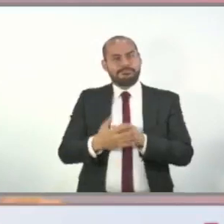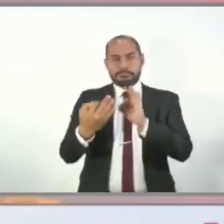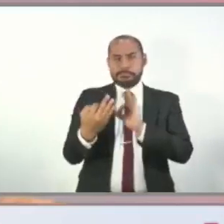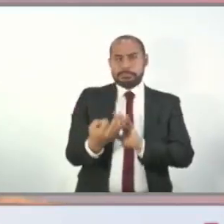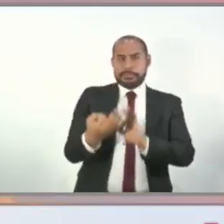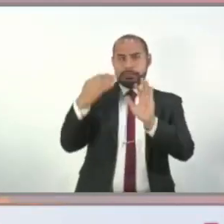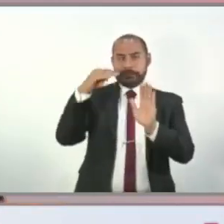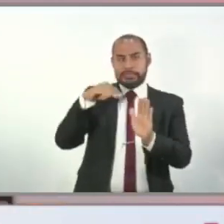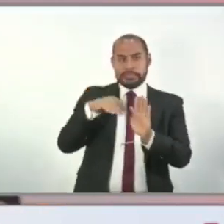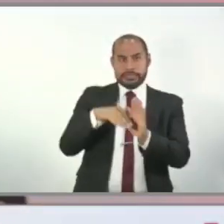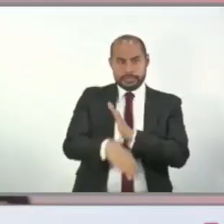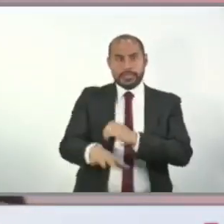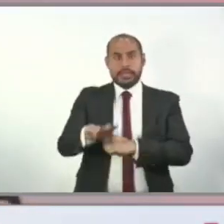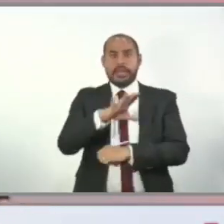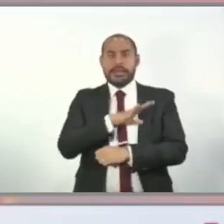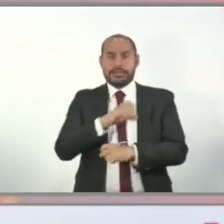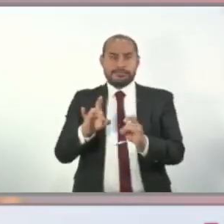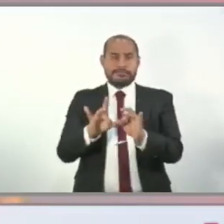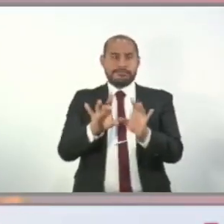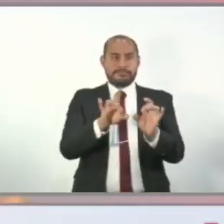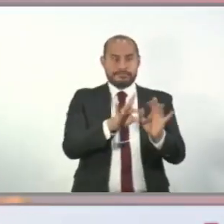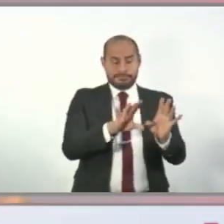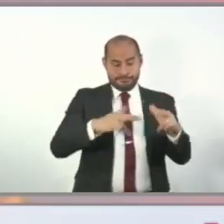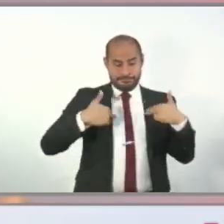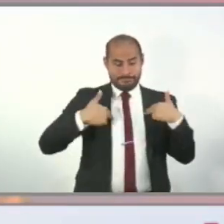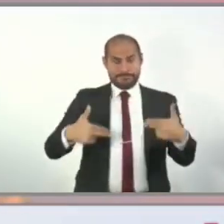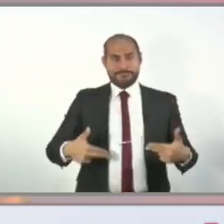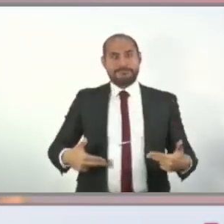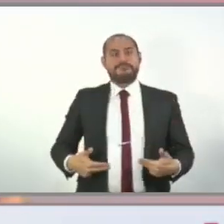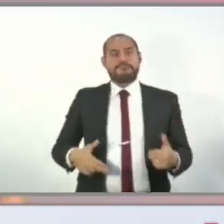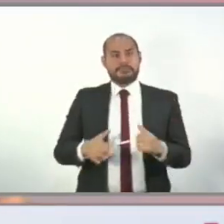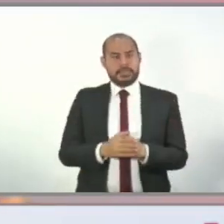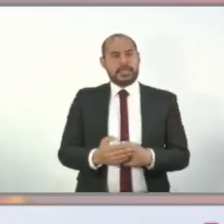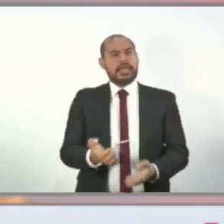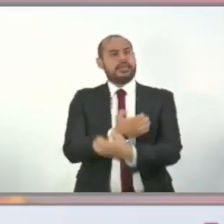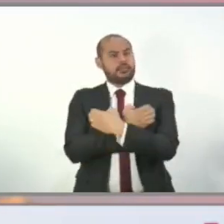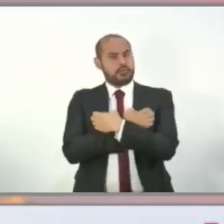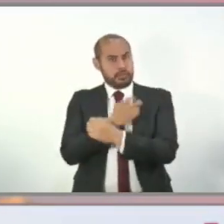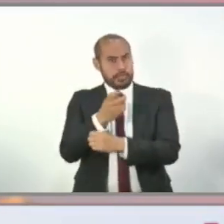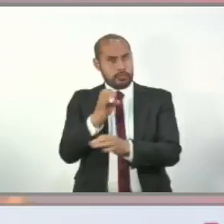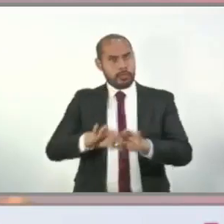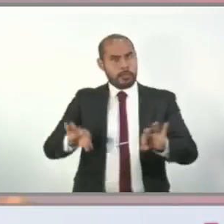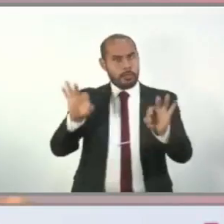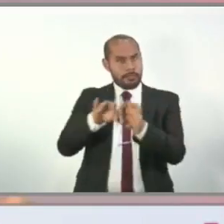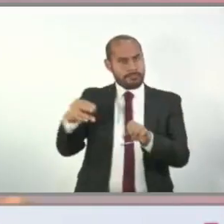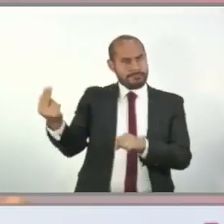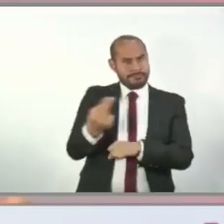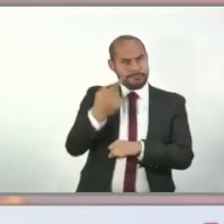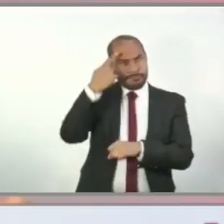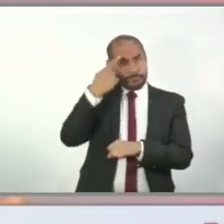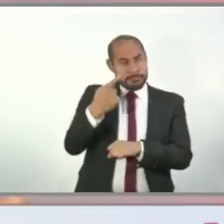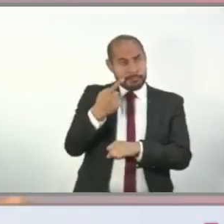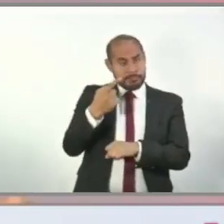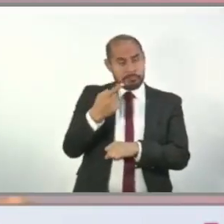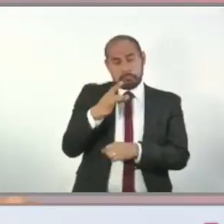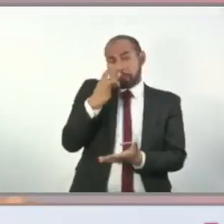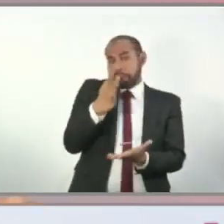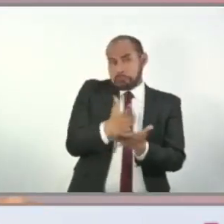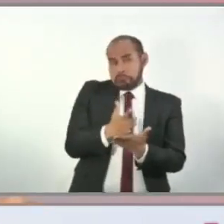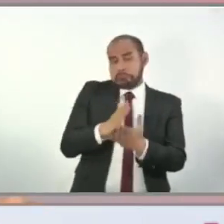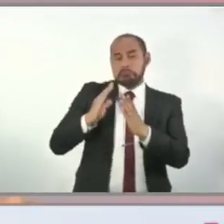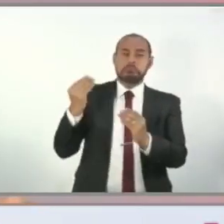crisis civilizatoria que enfrentamos como humanidad, la educación está llamada a no ser meramente un espacio